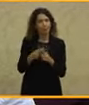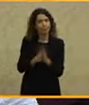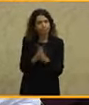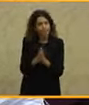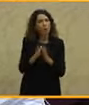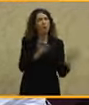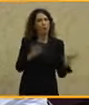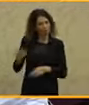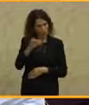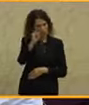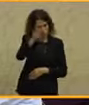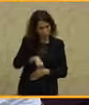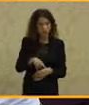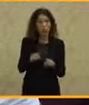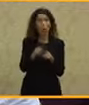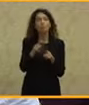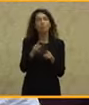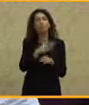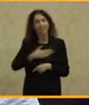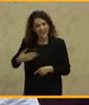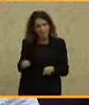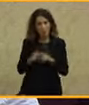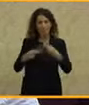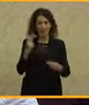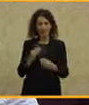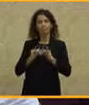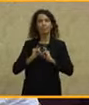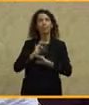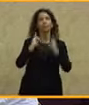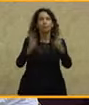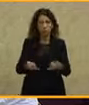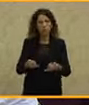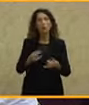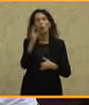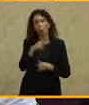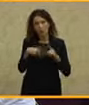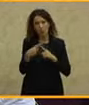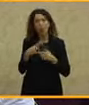motivación. Ahora ansiamos cruzar esa meta que es el compromiso y la participación.